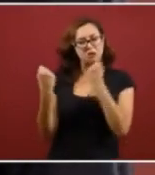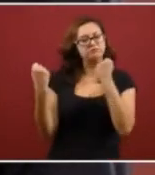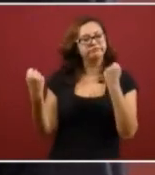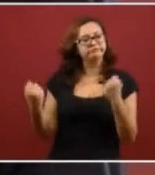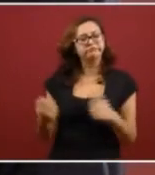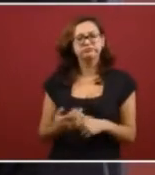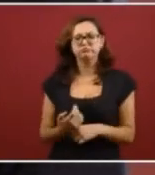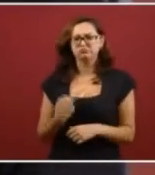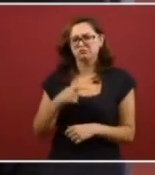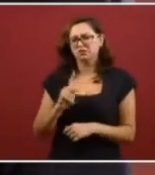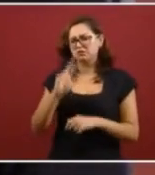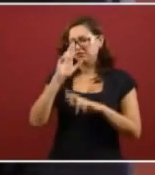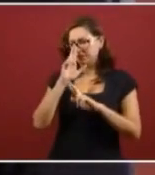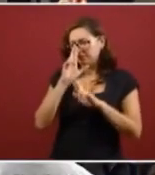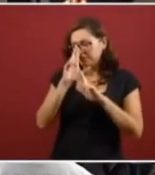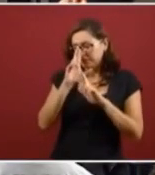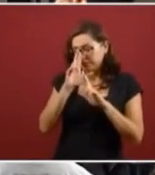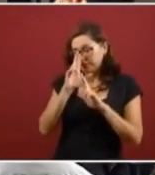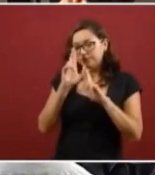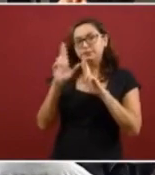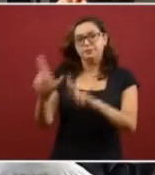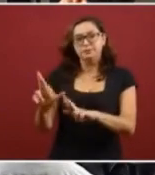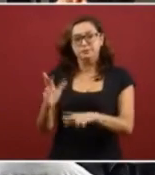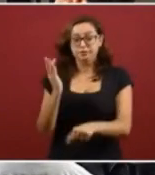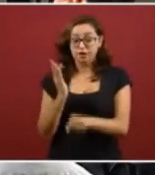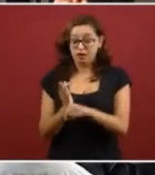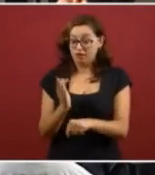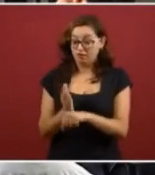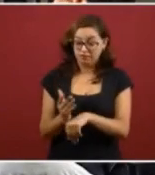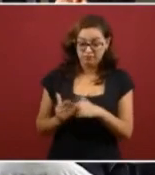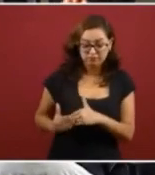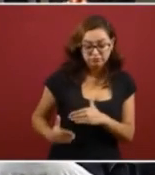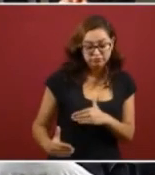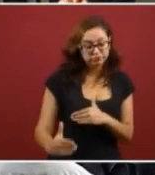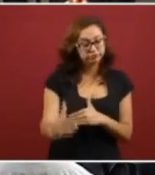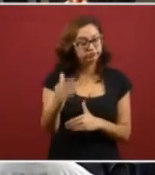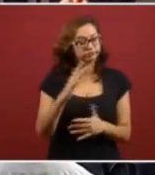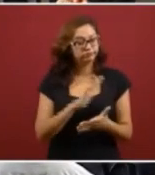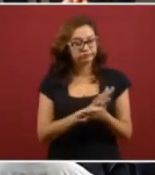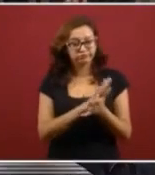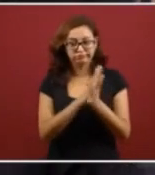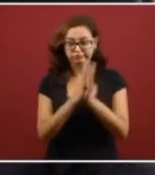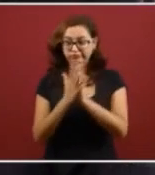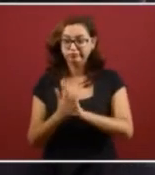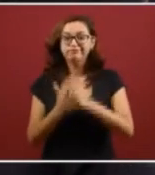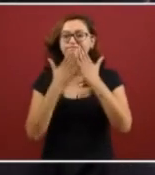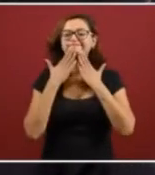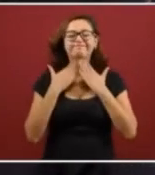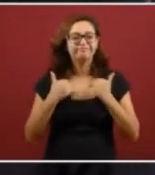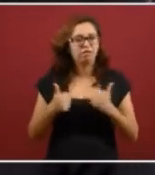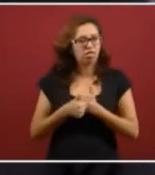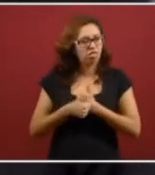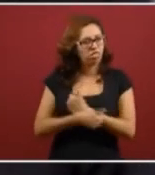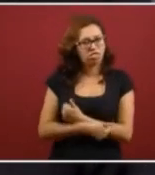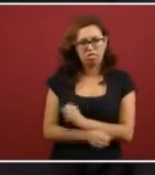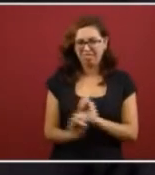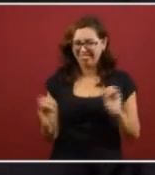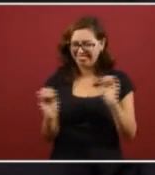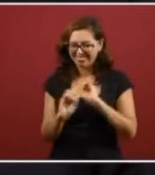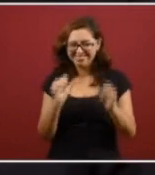much, but we're in a process of transformation, nada, and we don't hide anything.